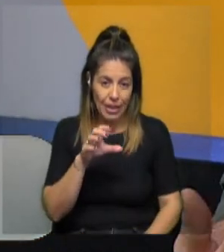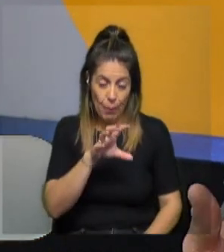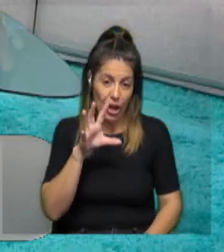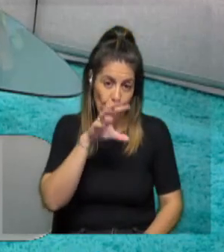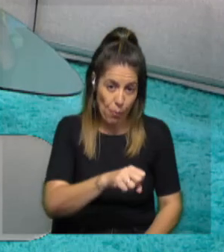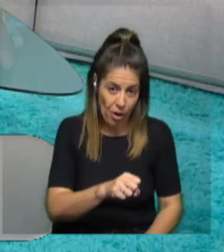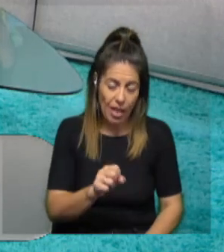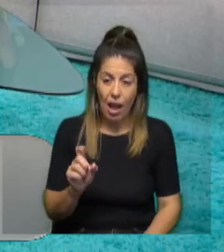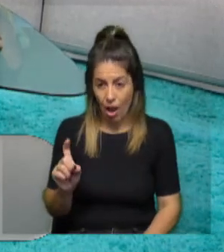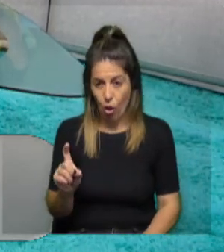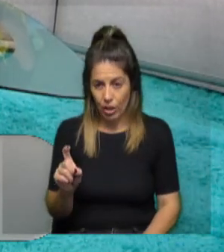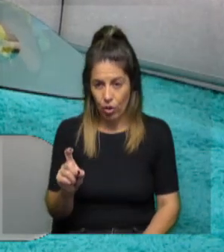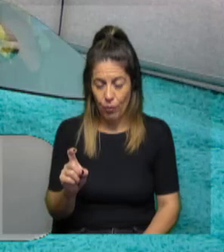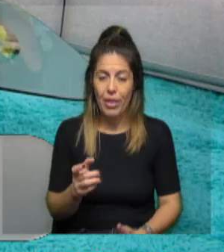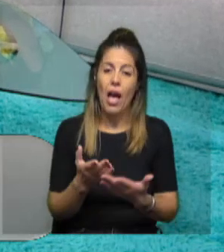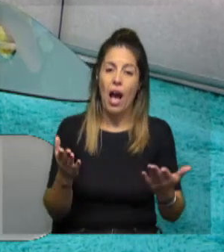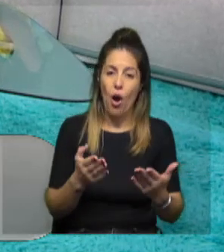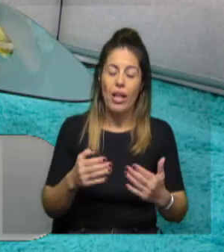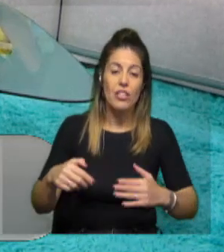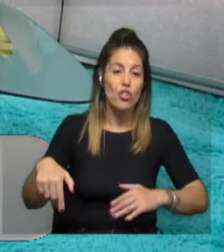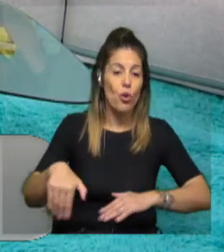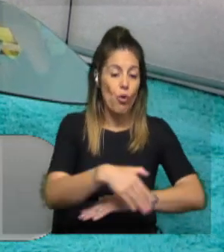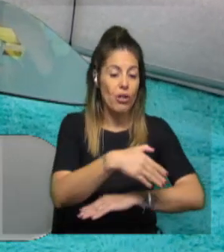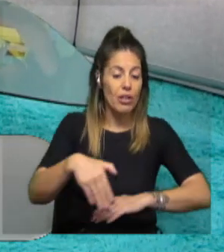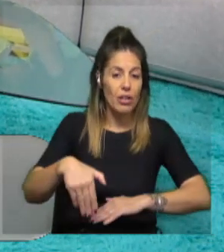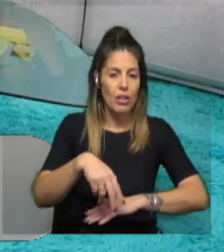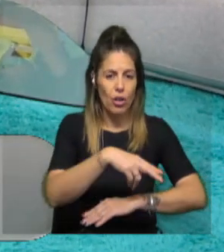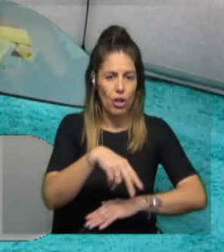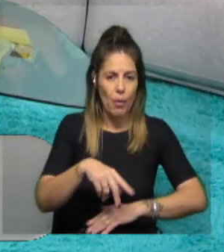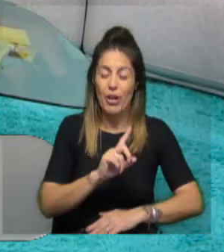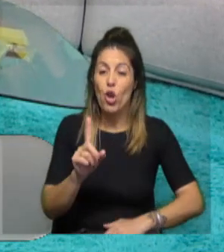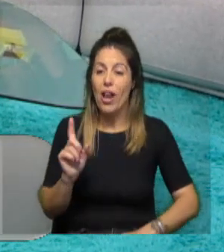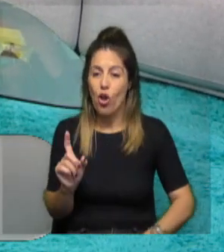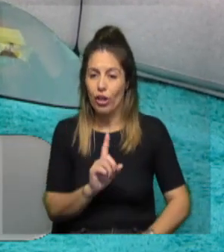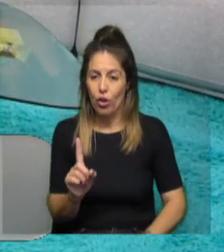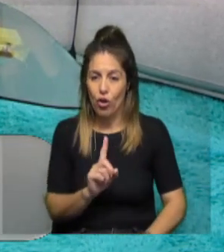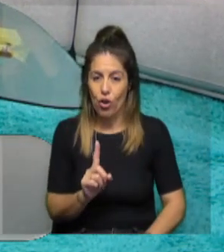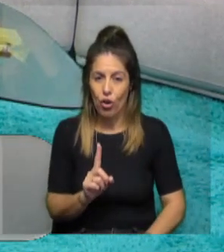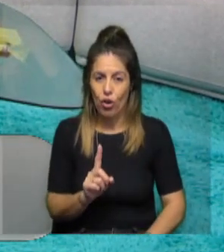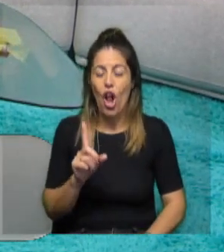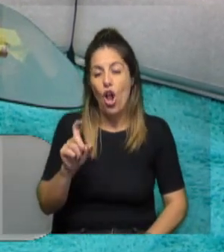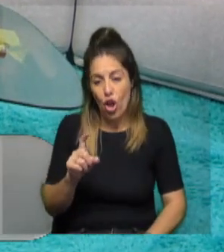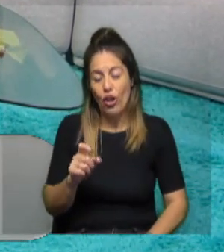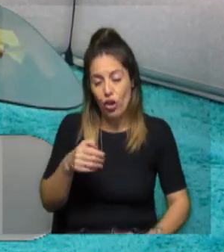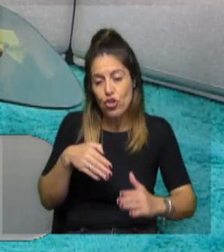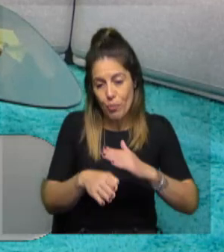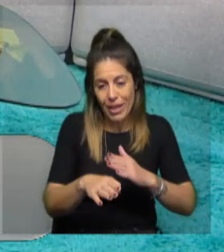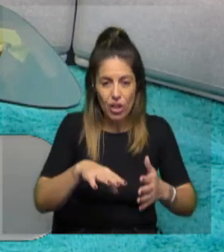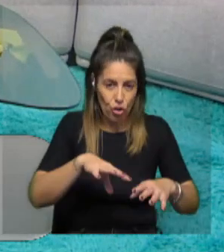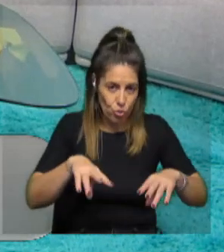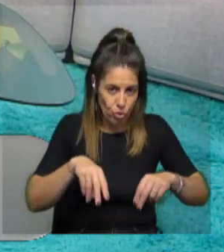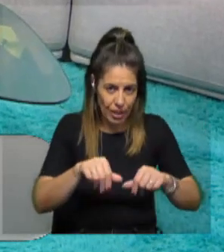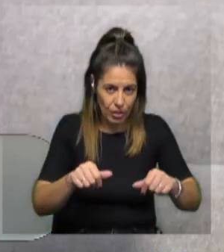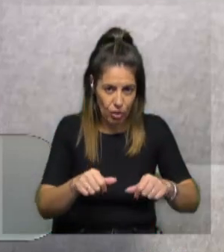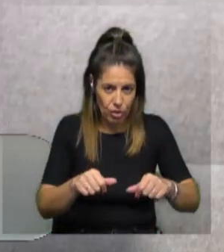¿Me explico? Sí, sí. Ahora, si yo voy transitando por la vereda... Eso no es lógico, está claro. Lógico, si yo invado su territorio... Sí, no, pero lo otro